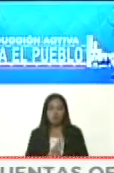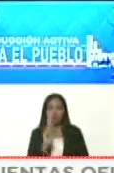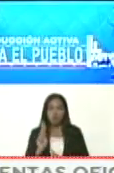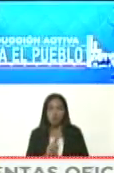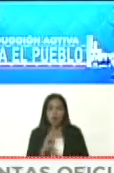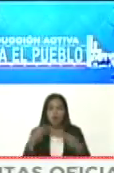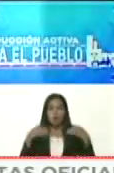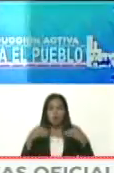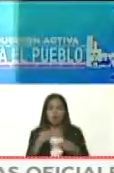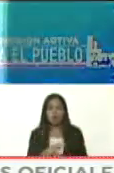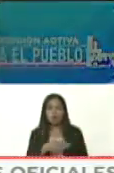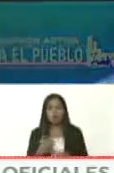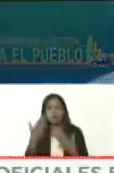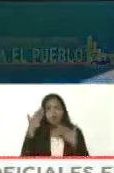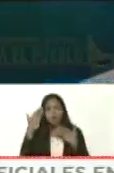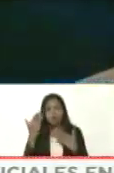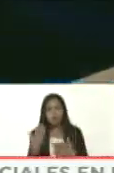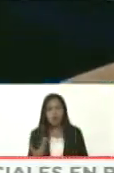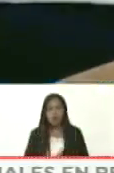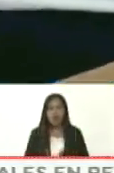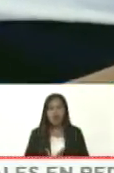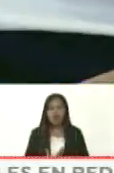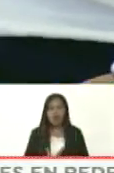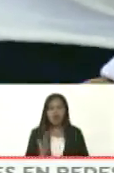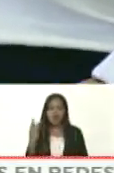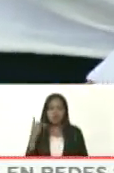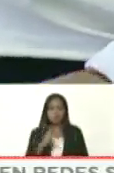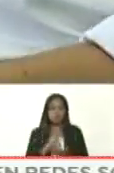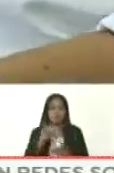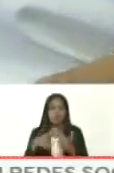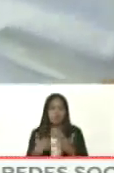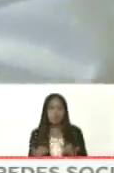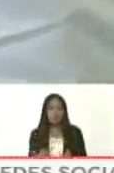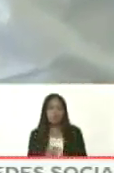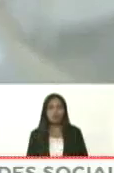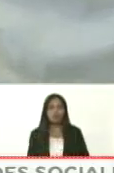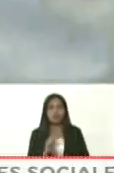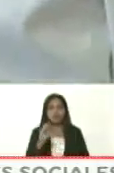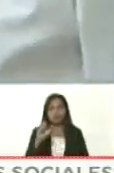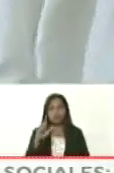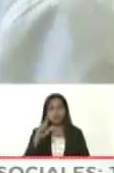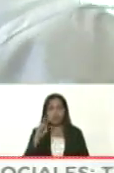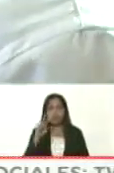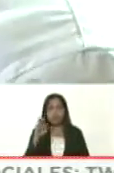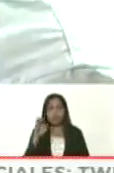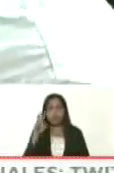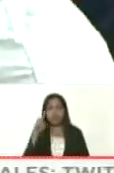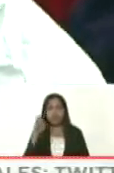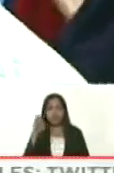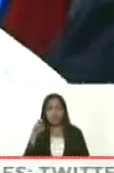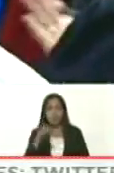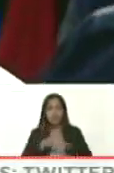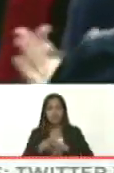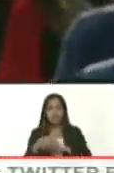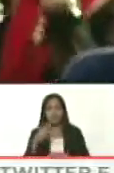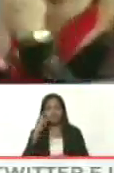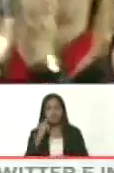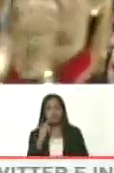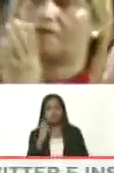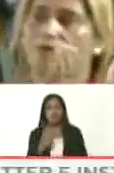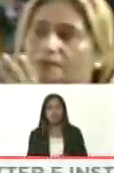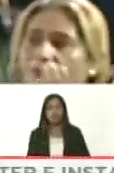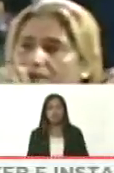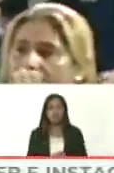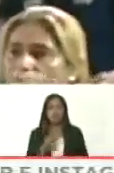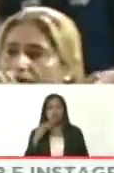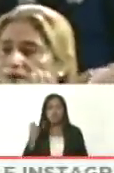reutilizable. Quiero saludar a los alcaldes de los Valles del Tuy que están presentes. A Salvador Medina, alcalde del municipio Simón Bolívar, joven